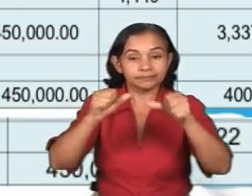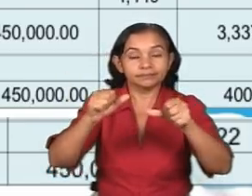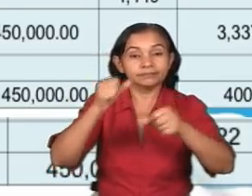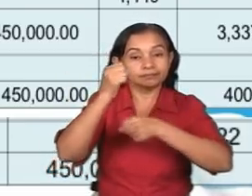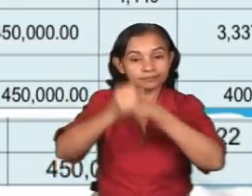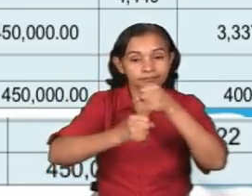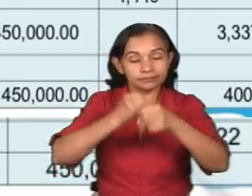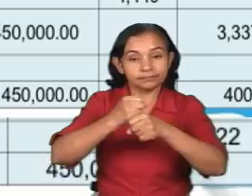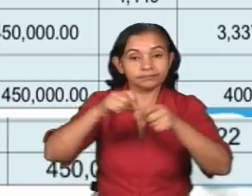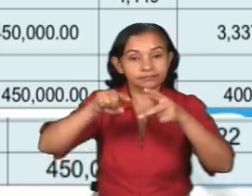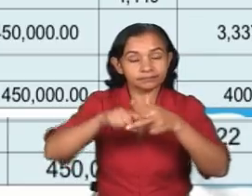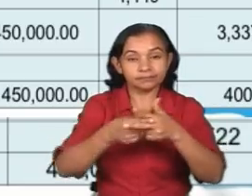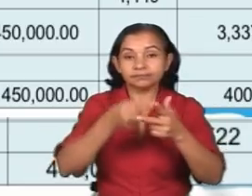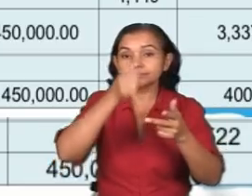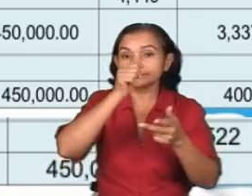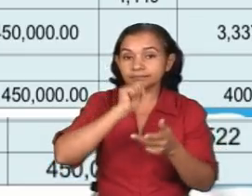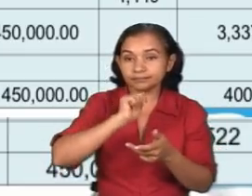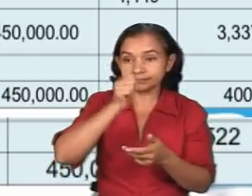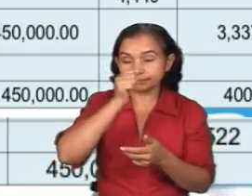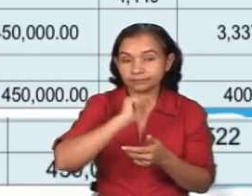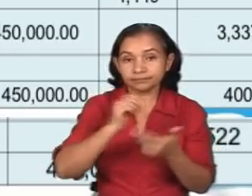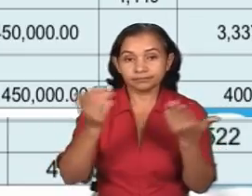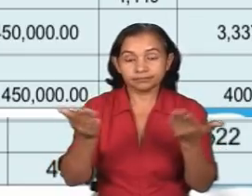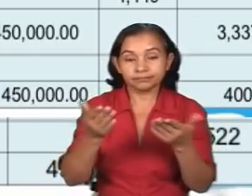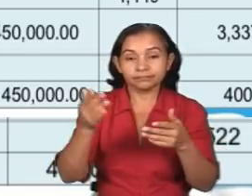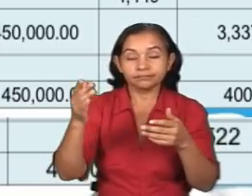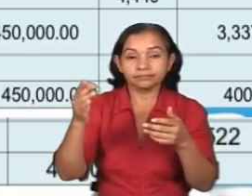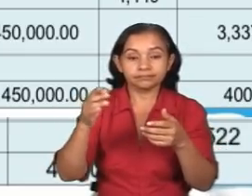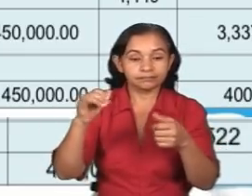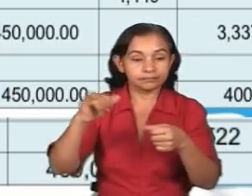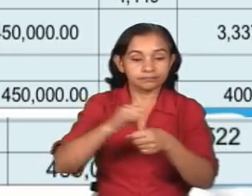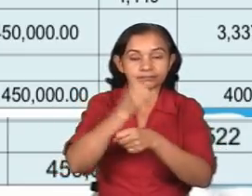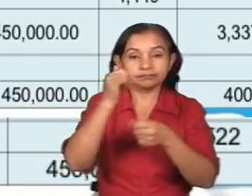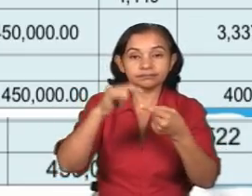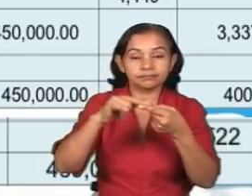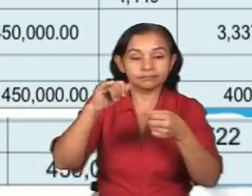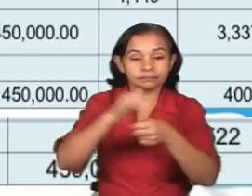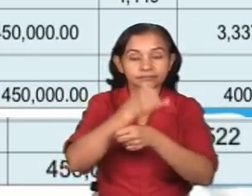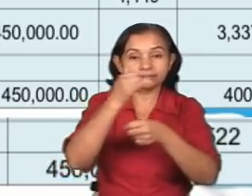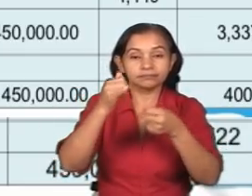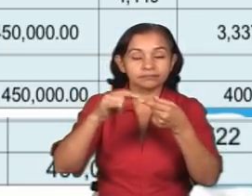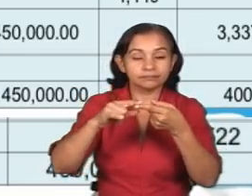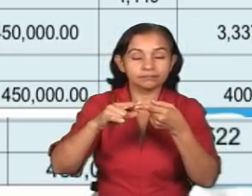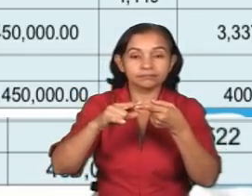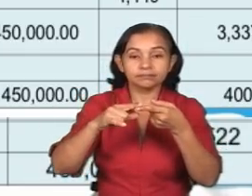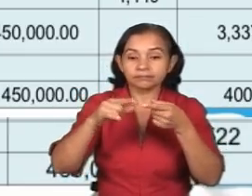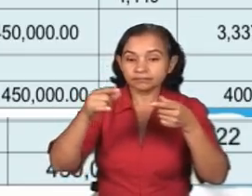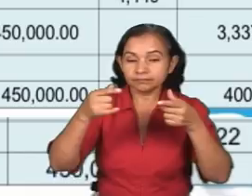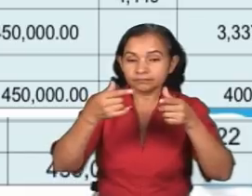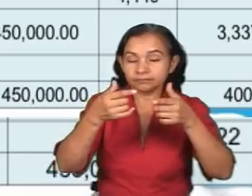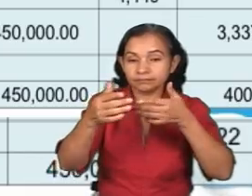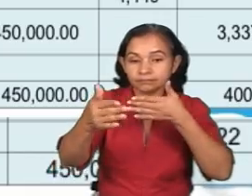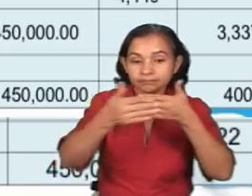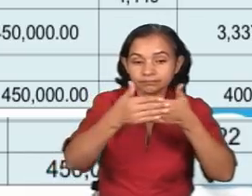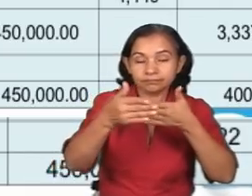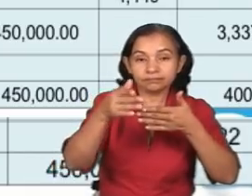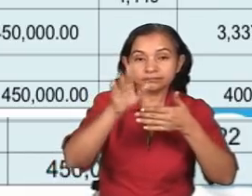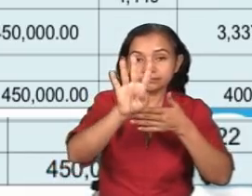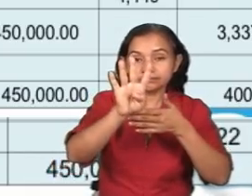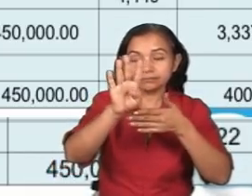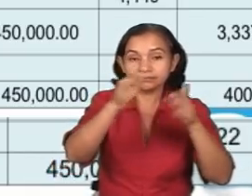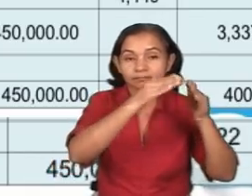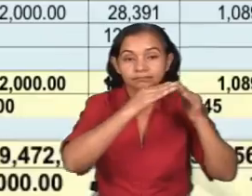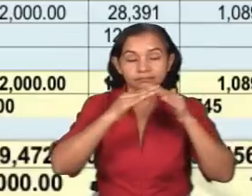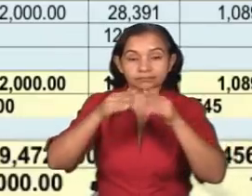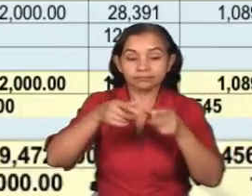año. El agua potable de Catarina, Niquinomo y San Juan de Oriente, y el alcantarillado sanitario de esas cuatro ciudades también,